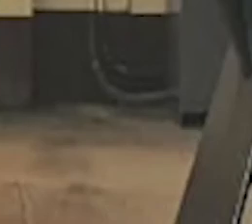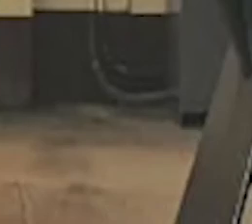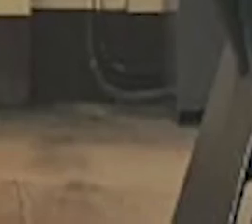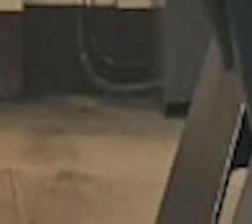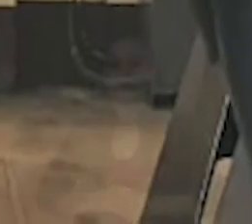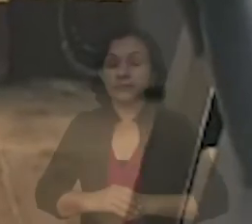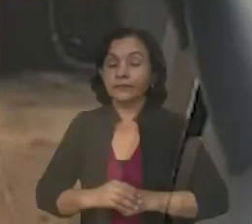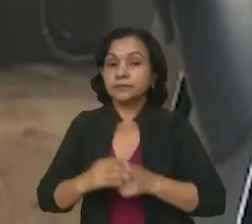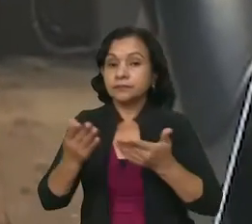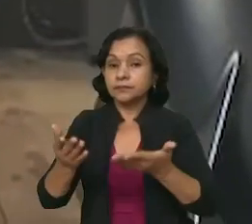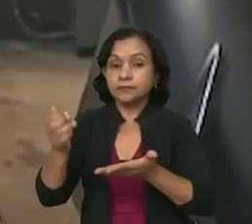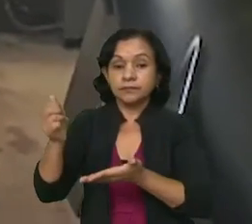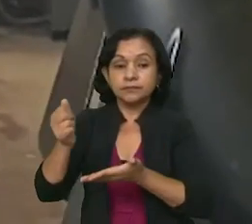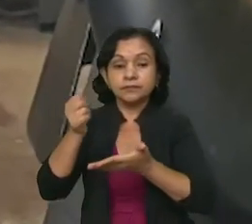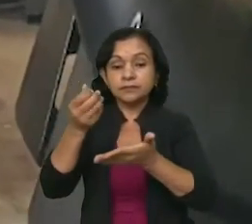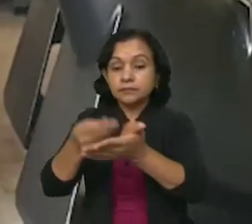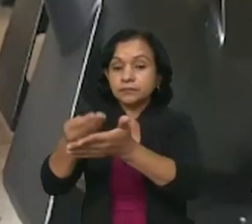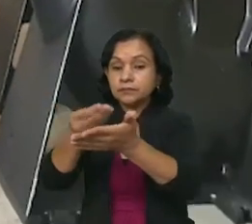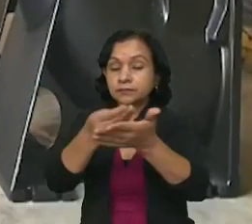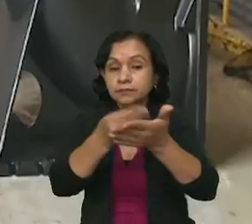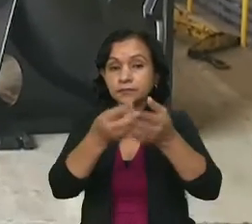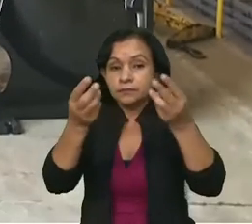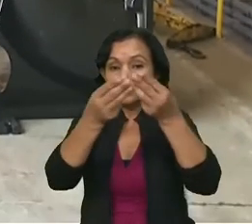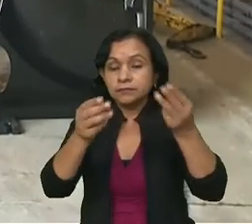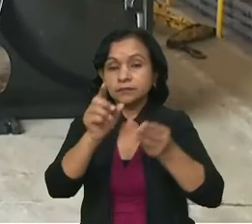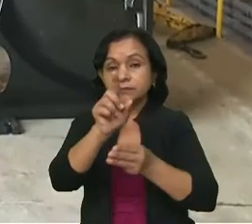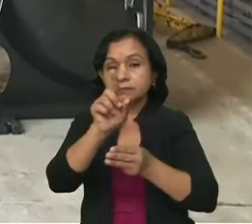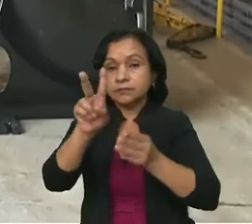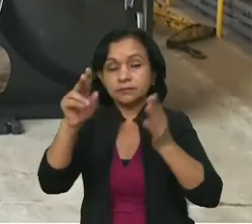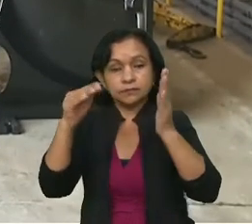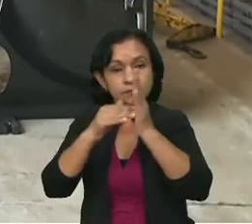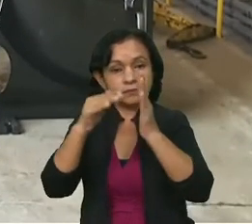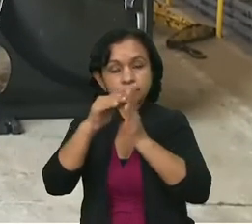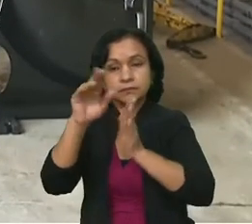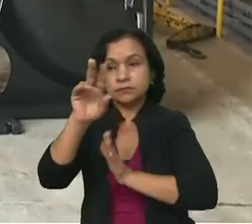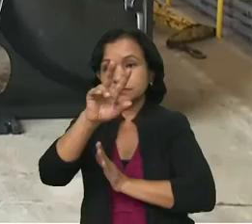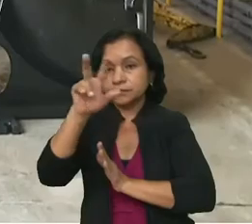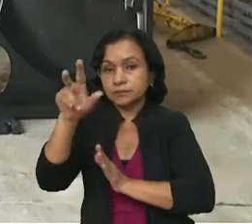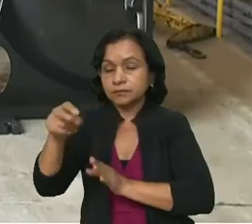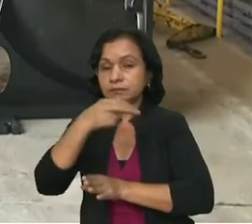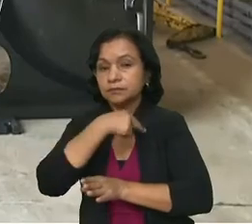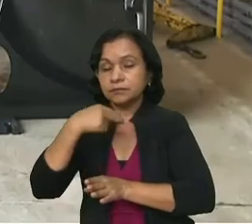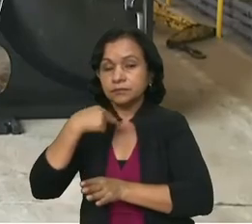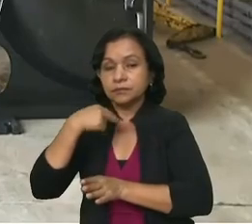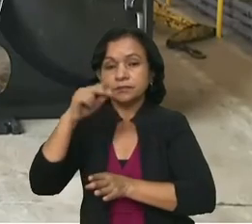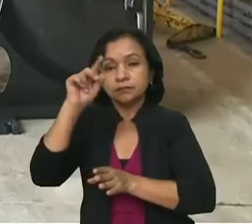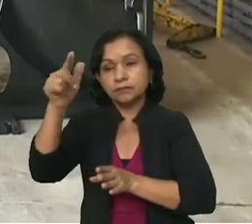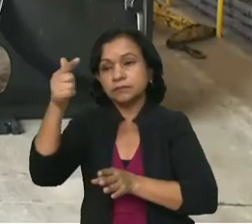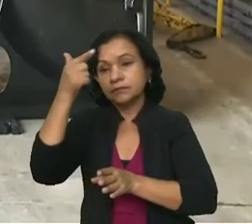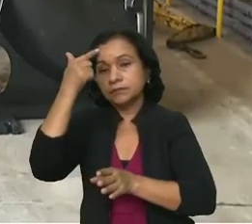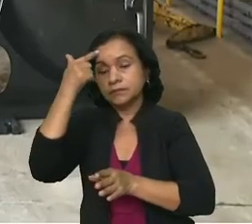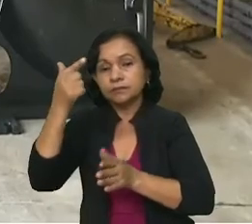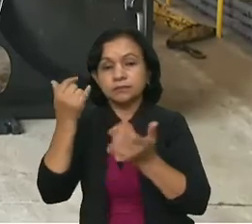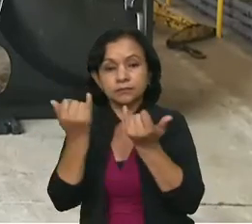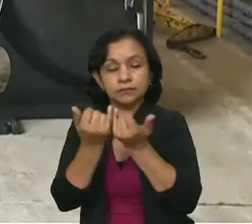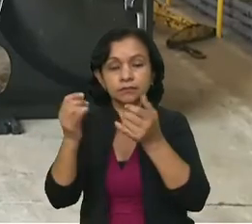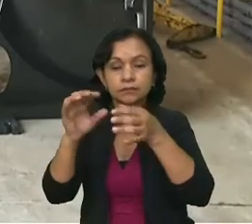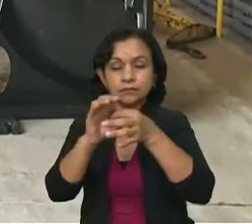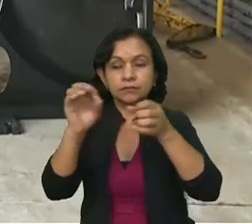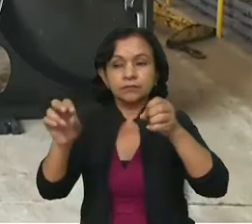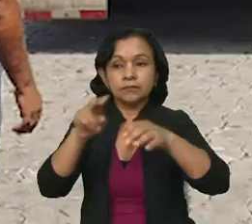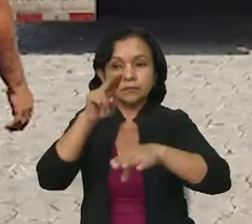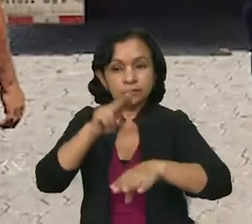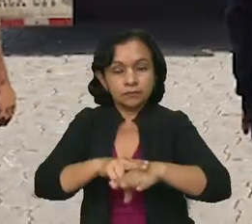La inversión en estos equipos asciende a 12 millones de córdobas financiados con fondos del Gobierno de Reconciliación y Unidad